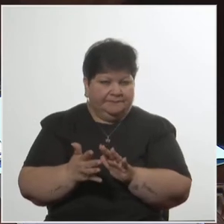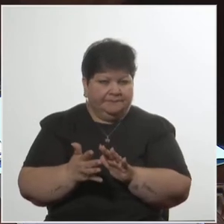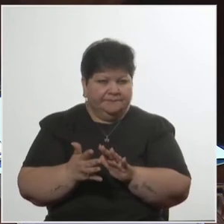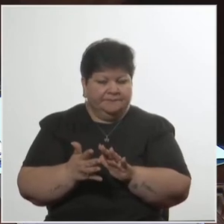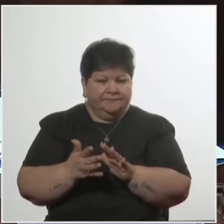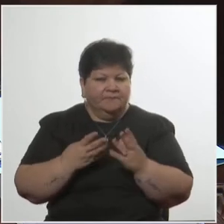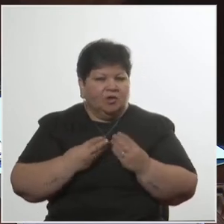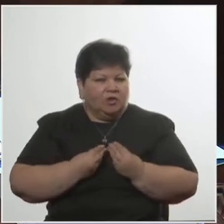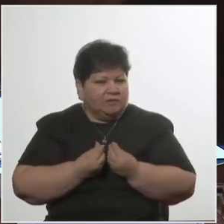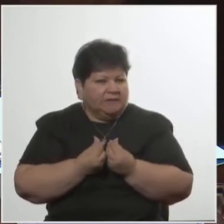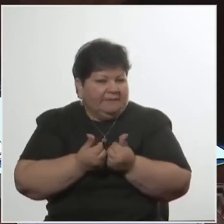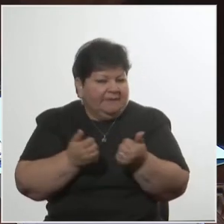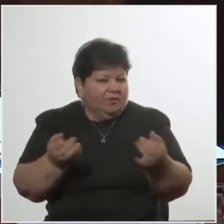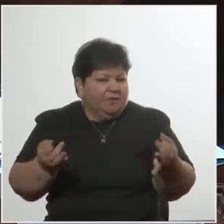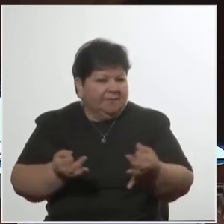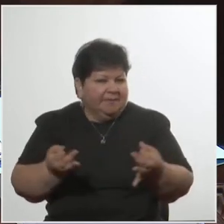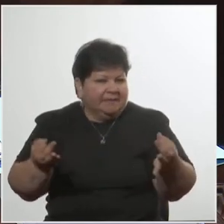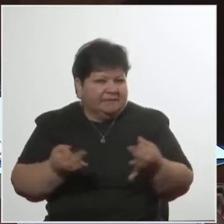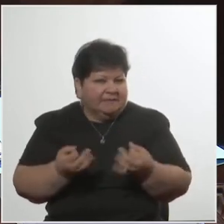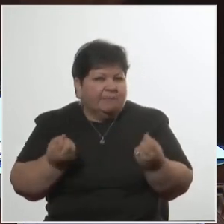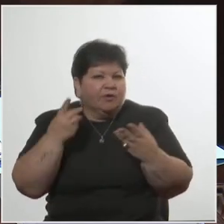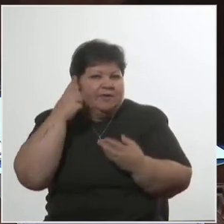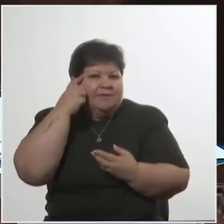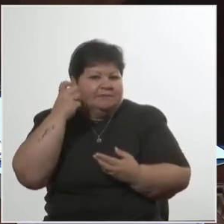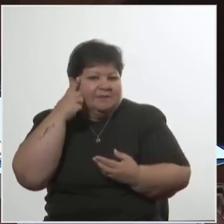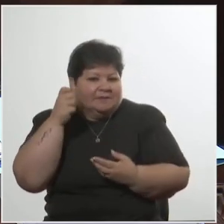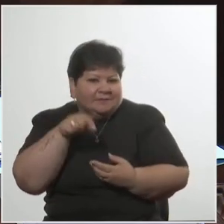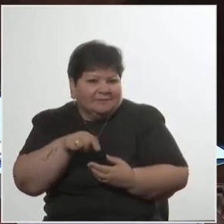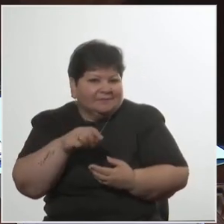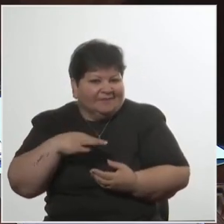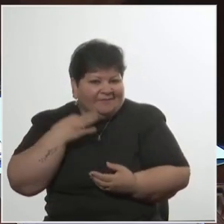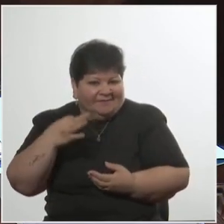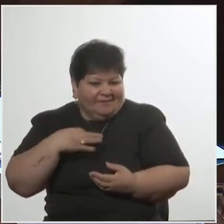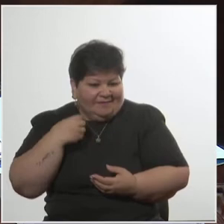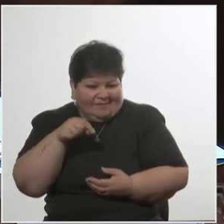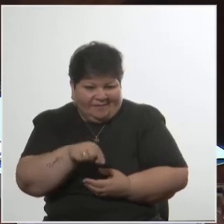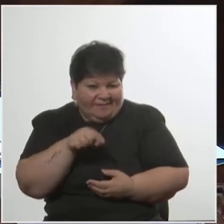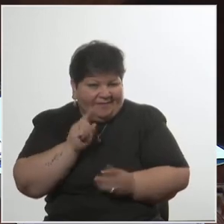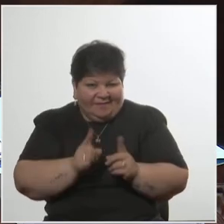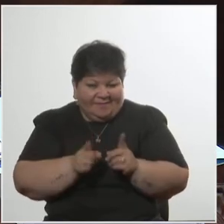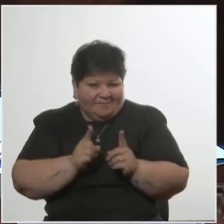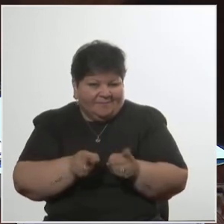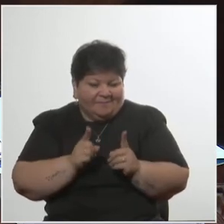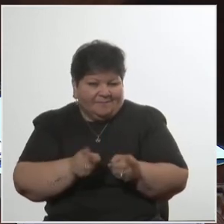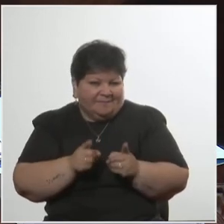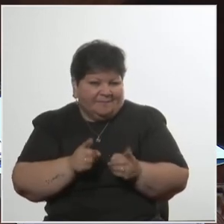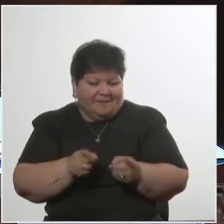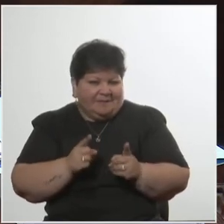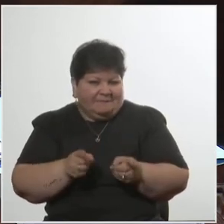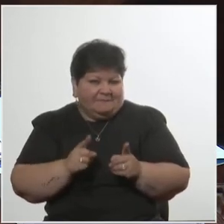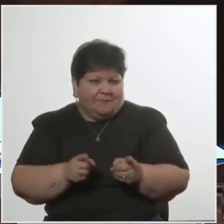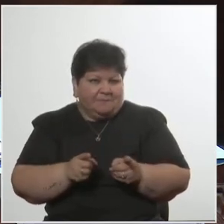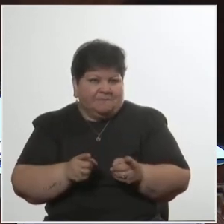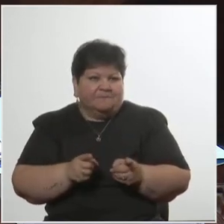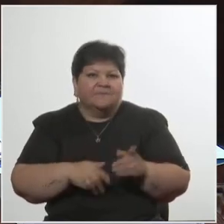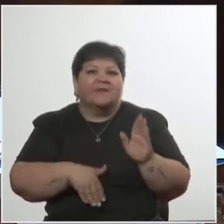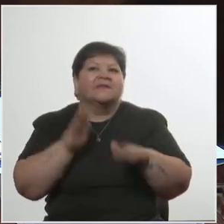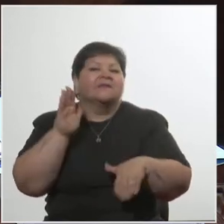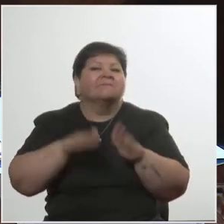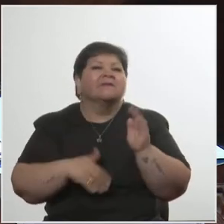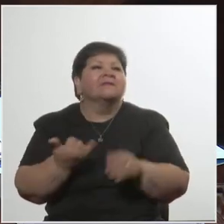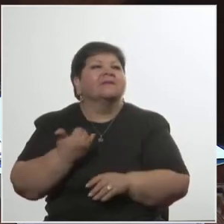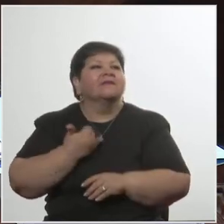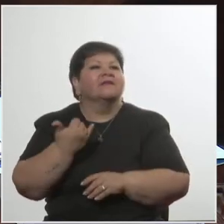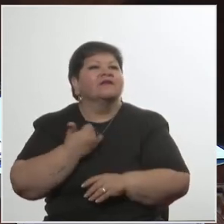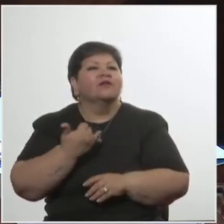sentimiento especial por haberlo vivido porque estas cosas cuando uno las vive depende de cómo las haya vivido